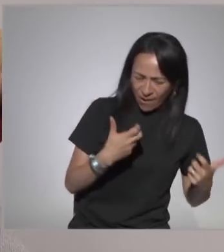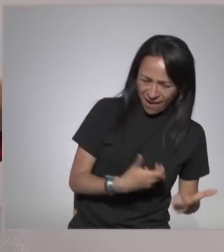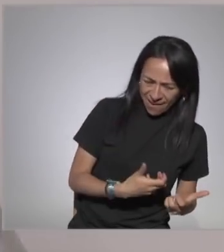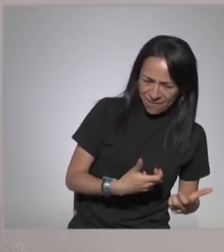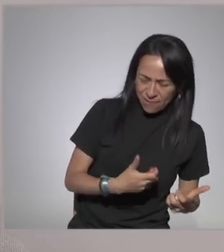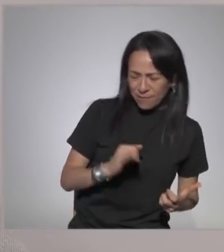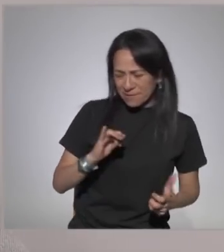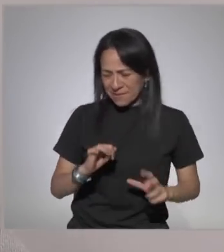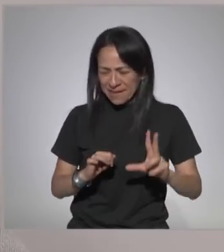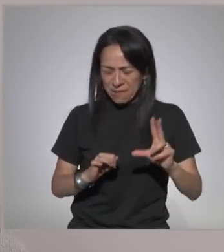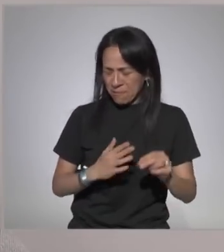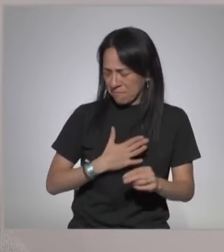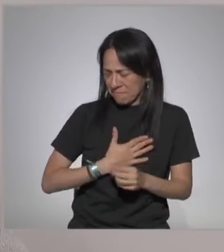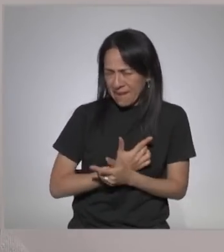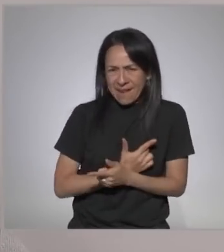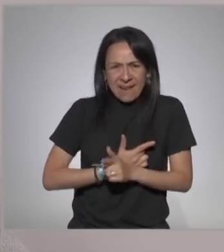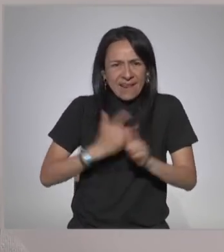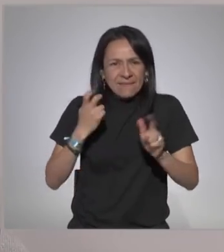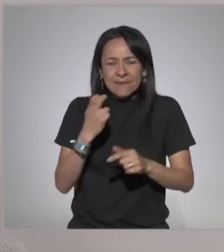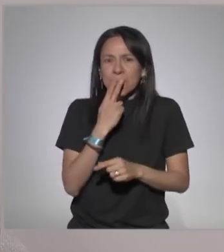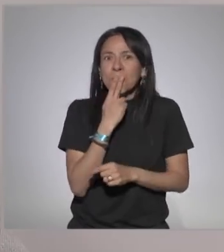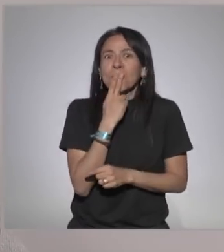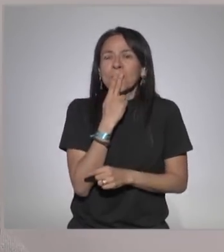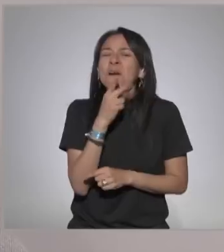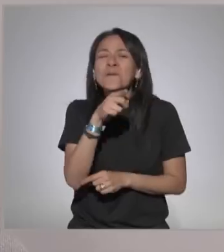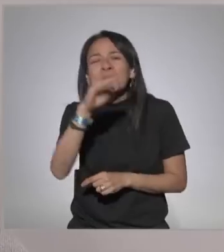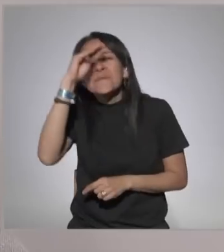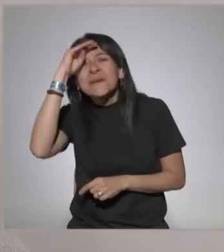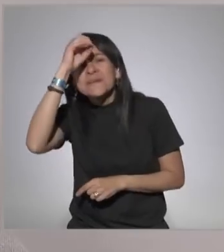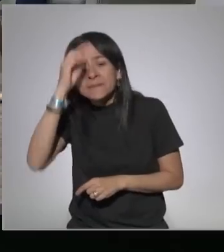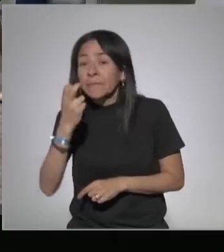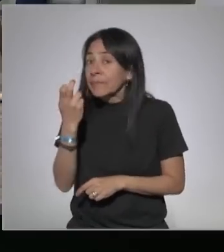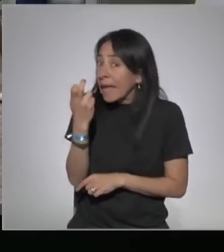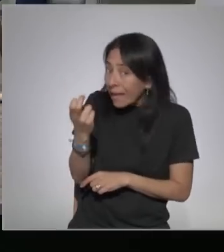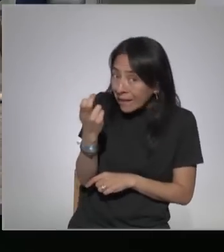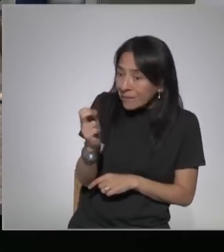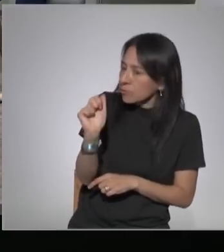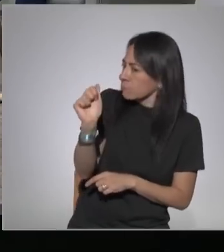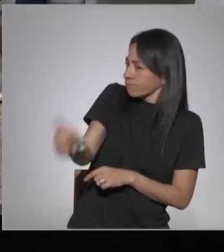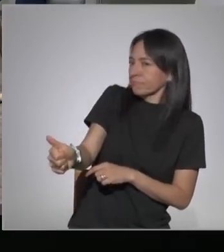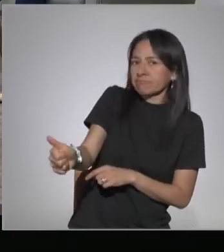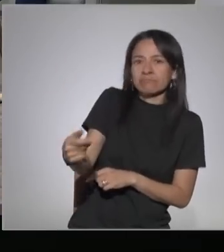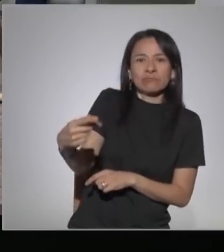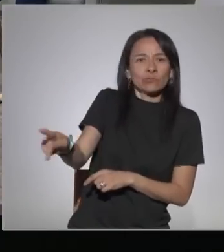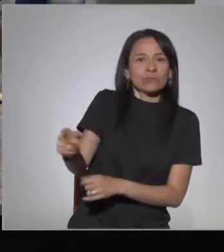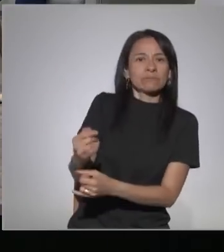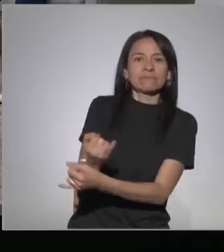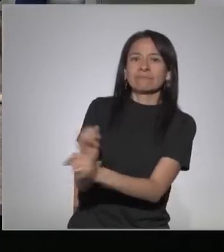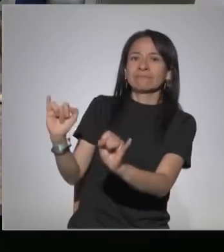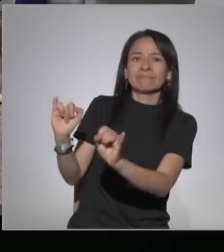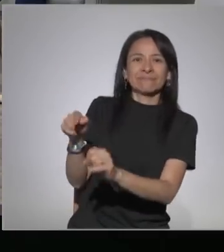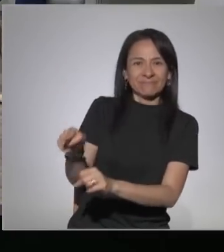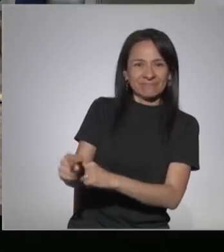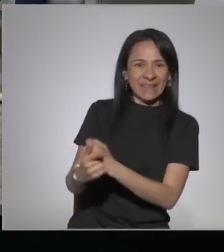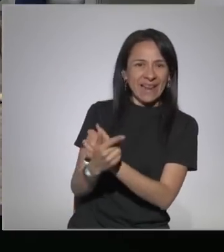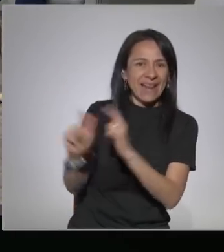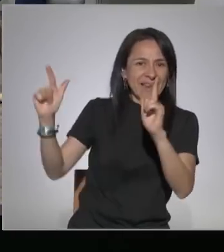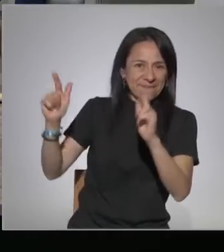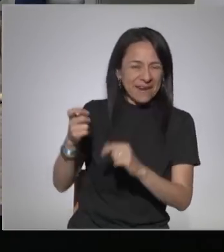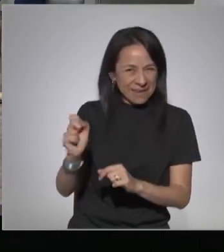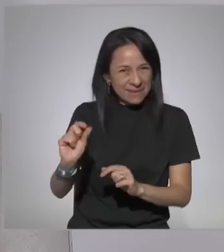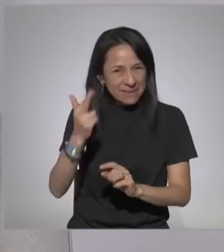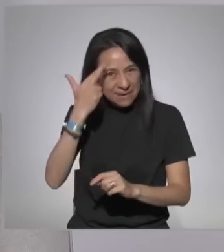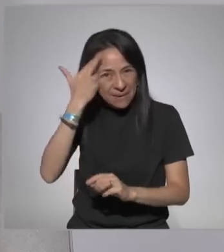deshacer. ¿Qué opinas de lo que vimos, Beatriz? Yo creo que eso es autonomía. Y en contraste de lo que estábamos hablando anteriormente